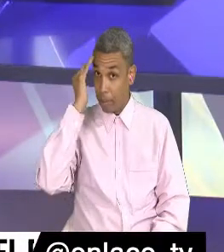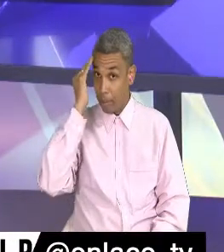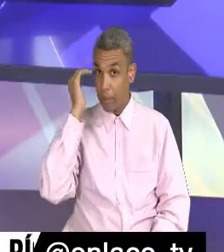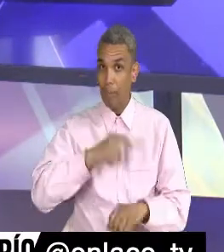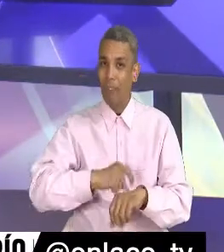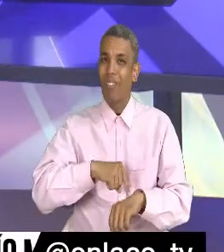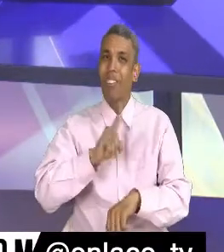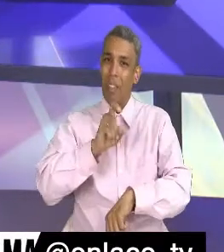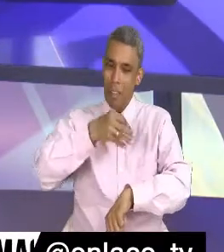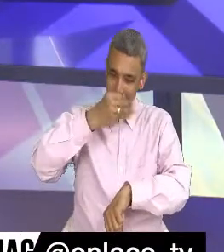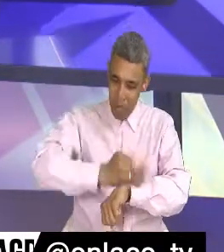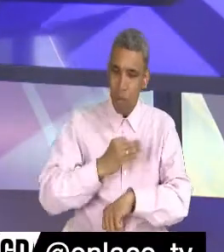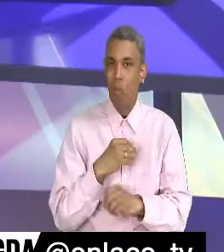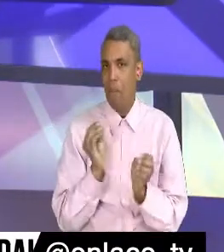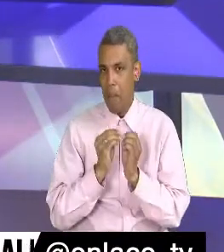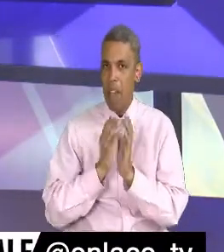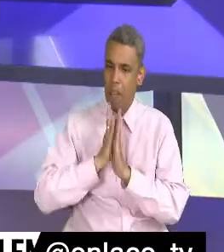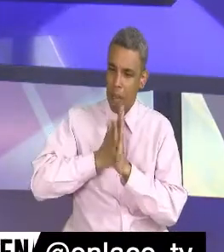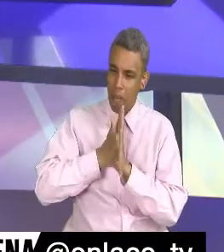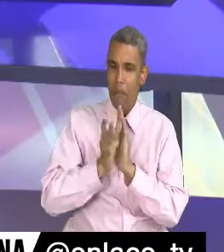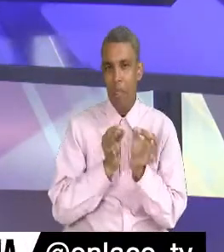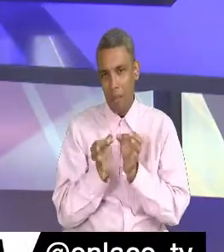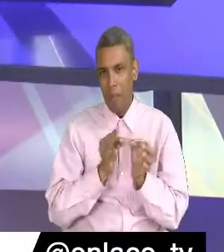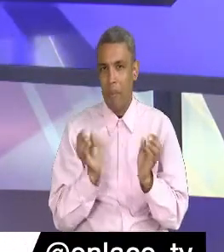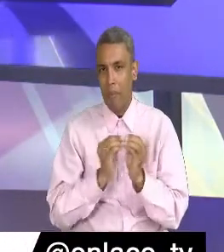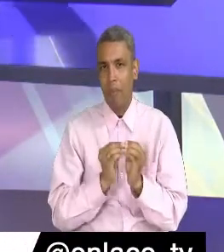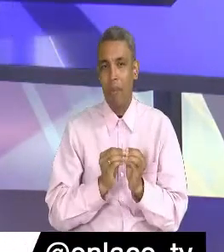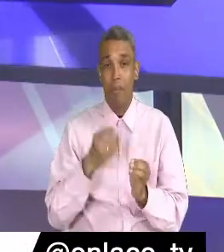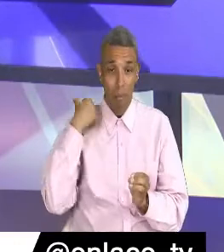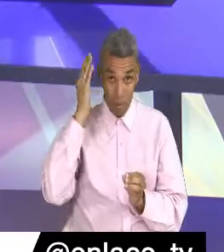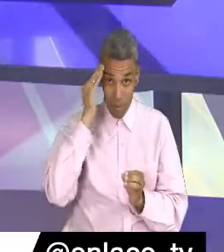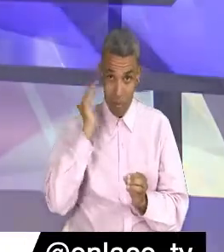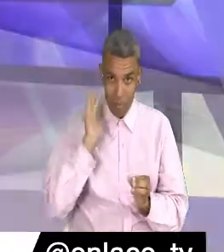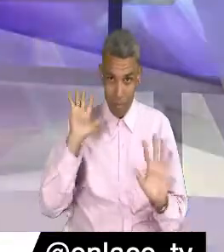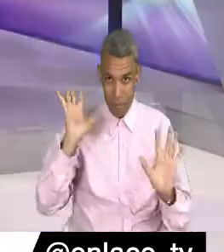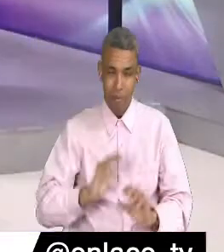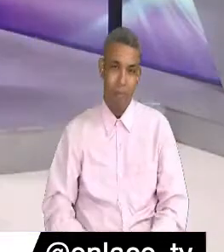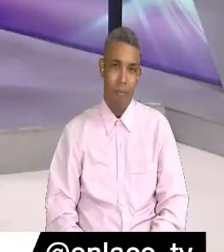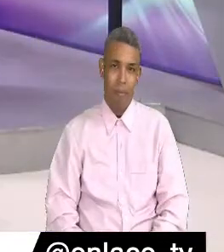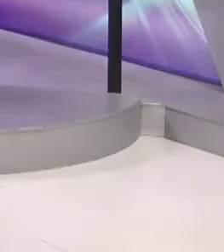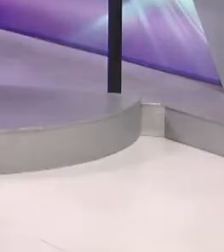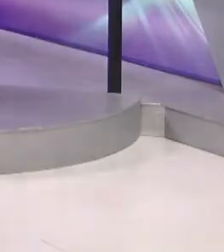cita a las 6:00 p.m. con más de lo que usted quiere ver en Enlace Noticias. Feliz tarde para todos.